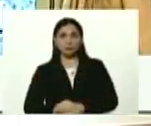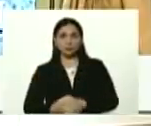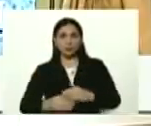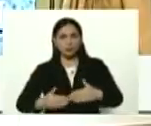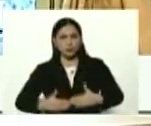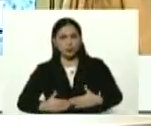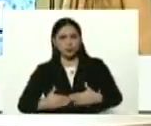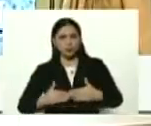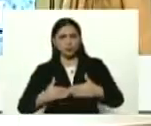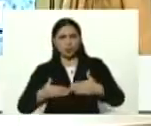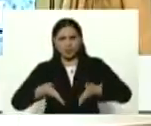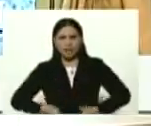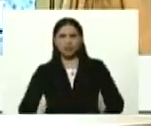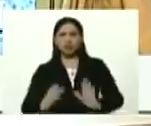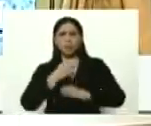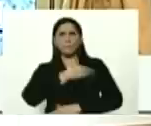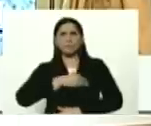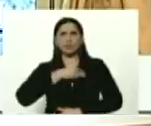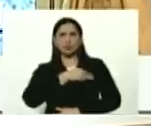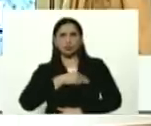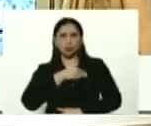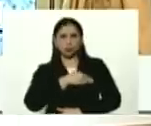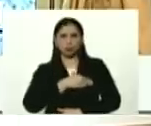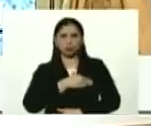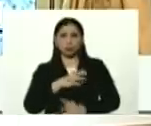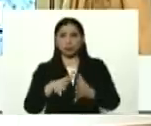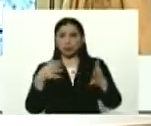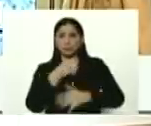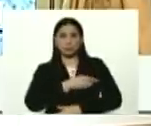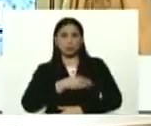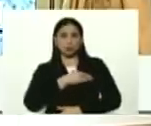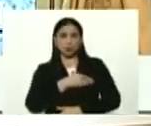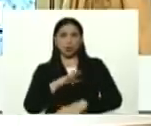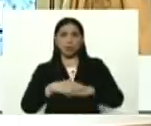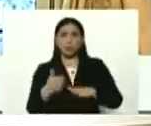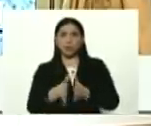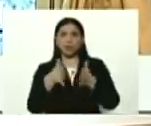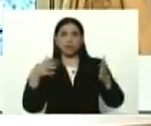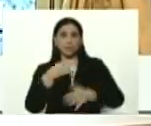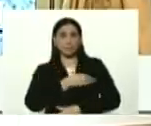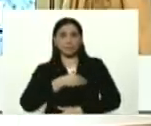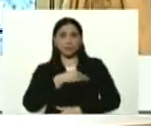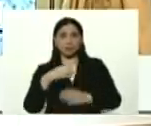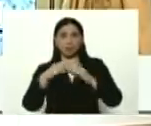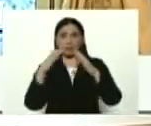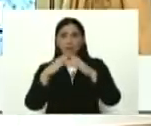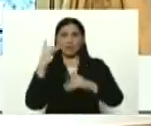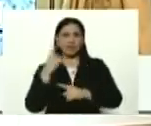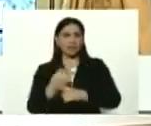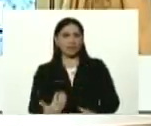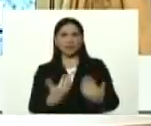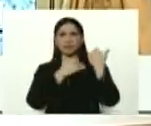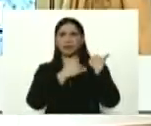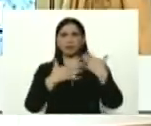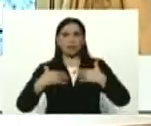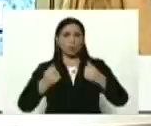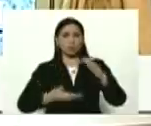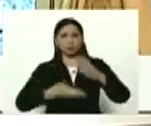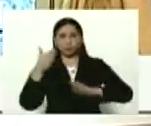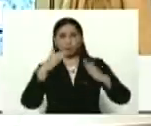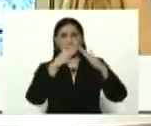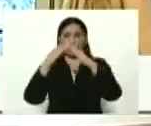como la misión de las misiones, porque la gran misión Hogares de la Patria debe llevar la salud al